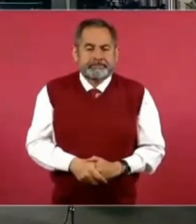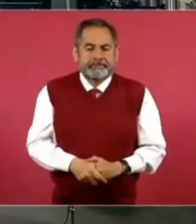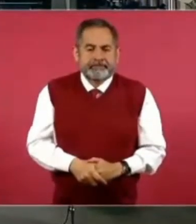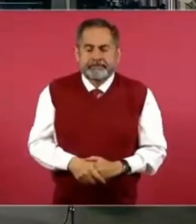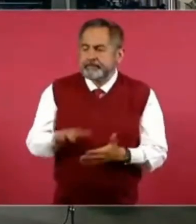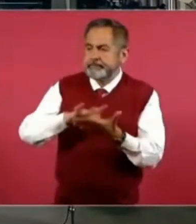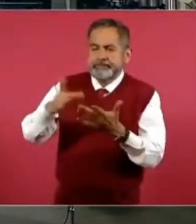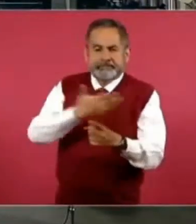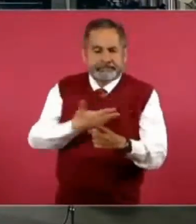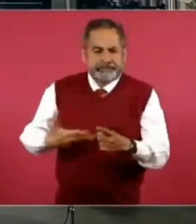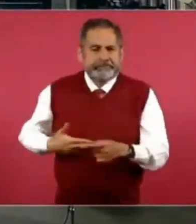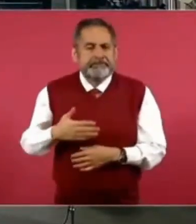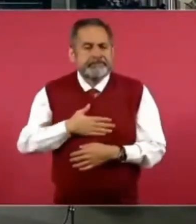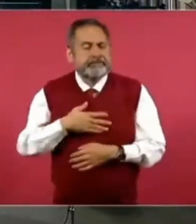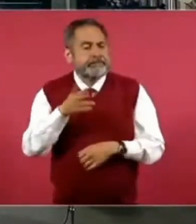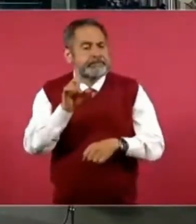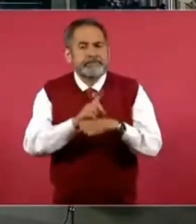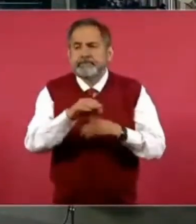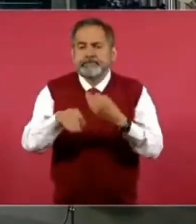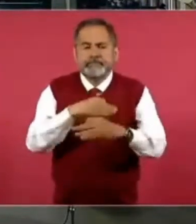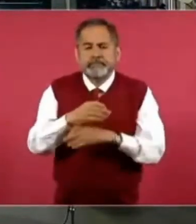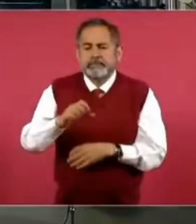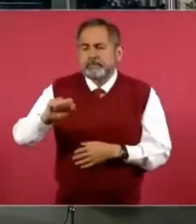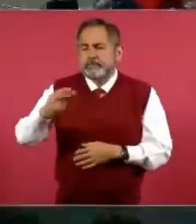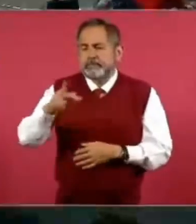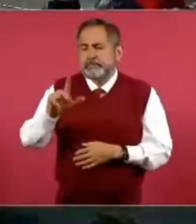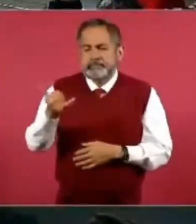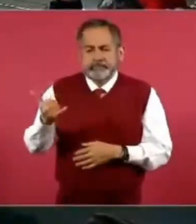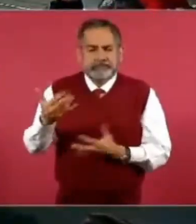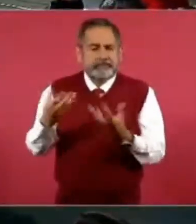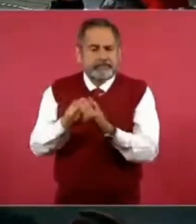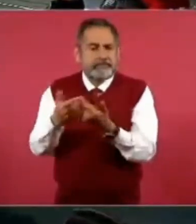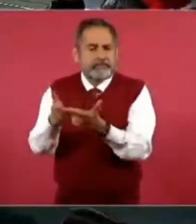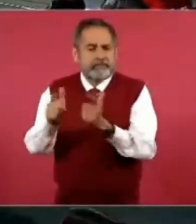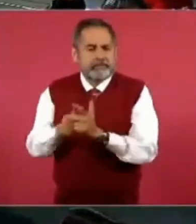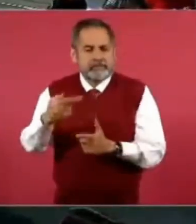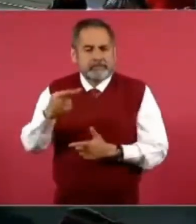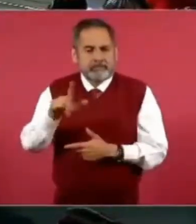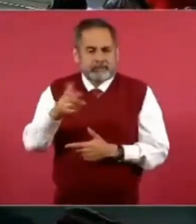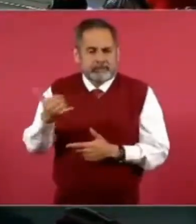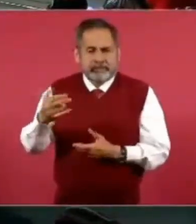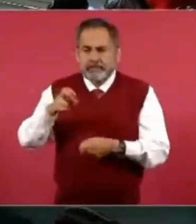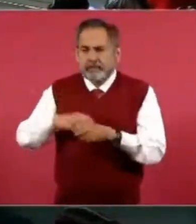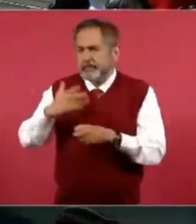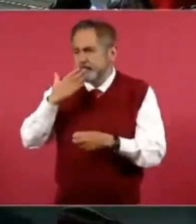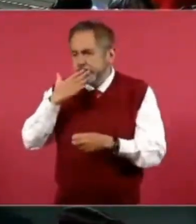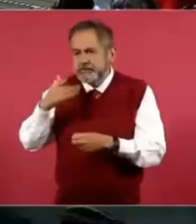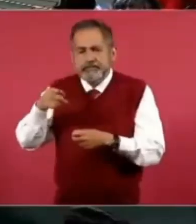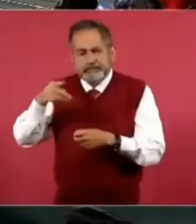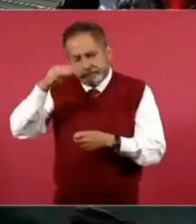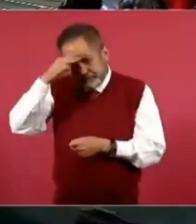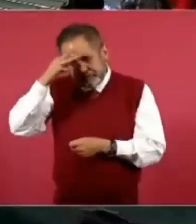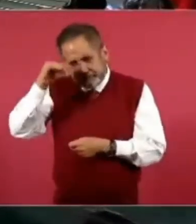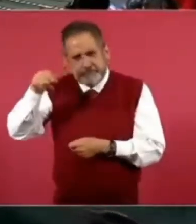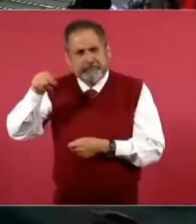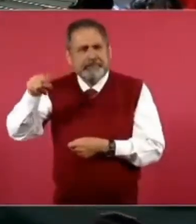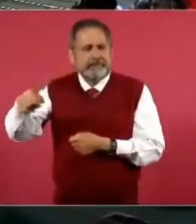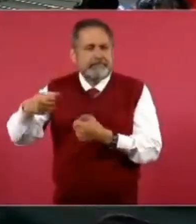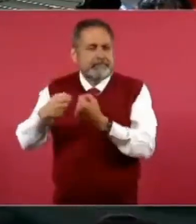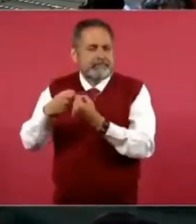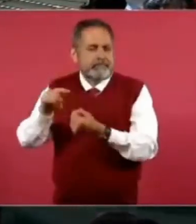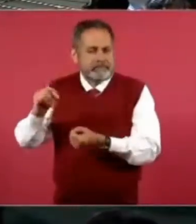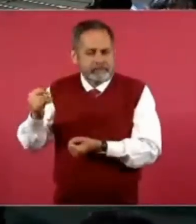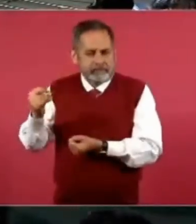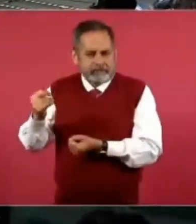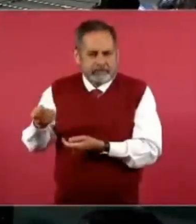Gracias, presidente. Buenos días a todos. Shaila Rosagel, corresponsal de Grupo Gili, El Imparcial de Sonora, La Crónica de Mexicali y Frontera de